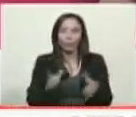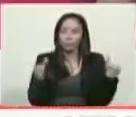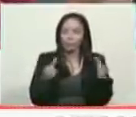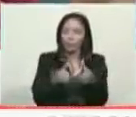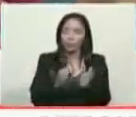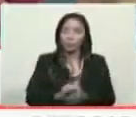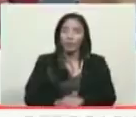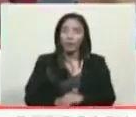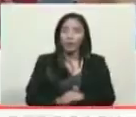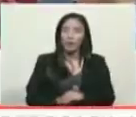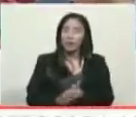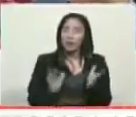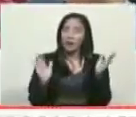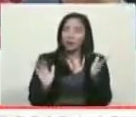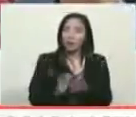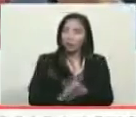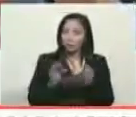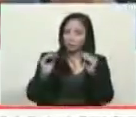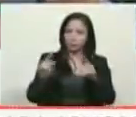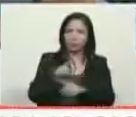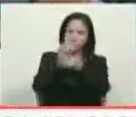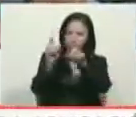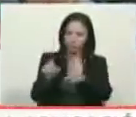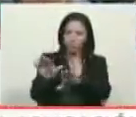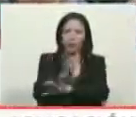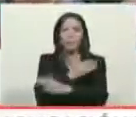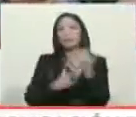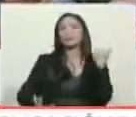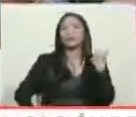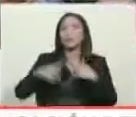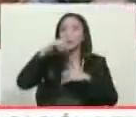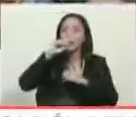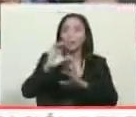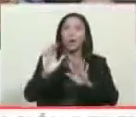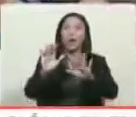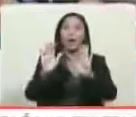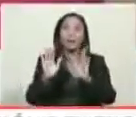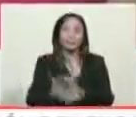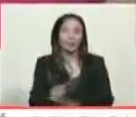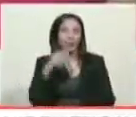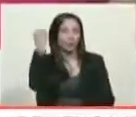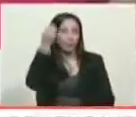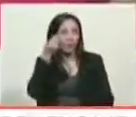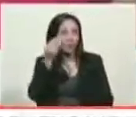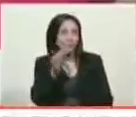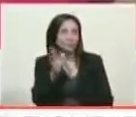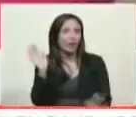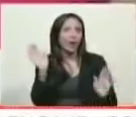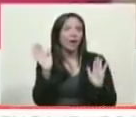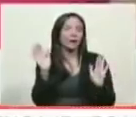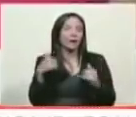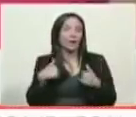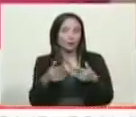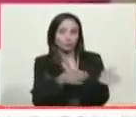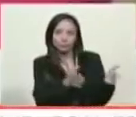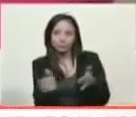yo le consulté al hermano presidente. Ah, eso es otra, que ellos creen que Nicolás va por su lado y yo voy por mi